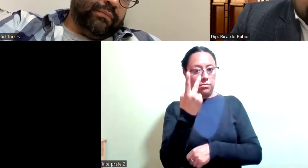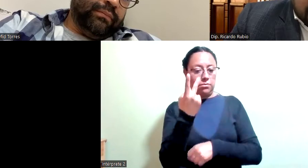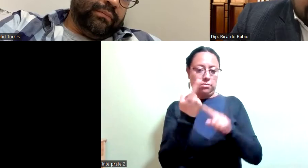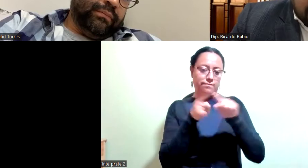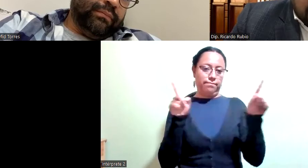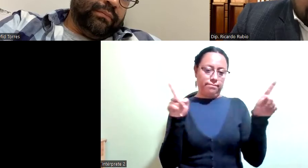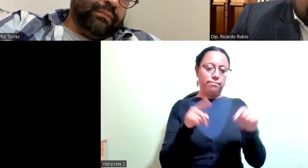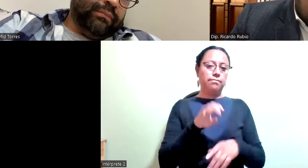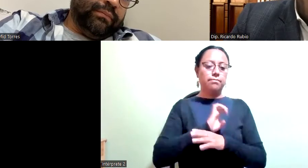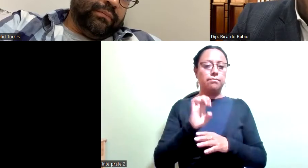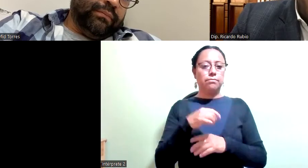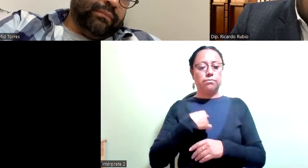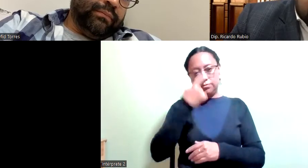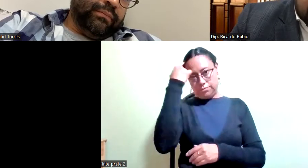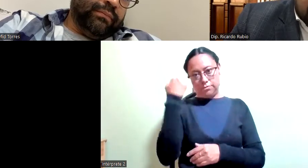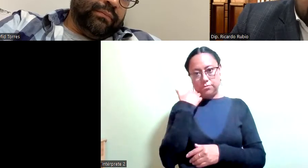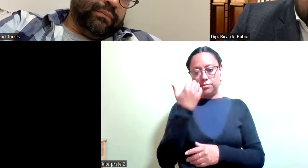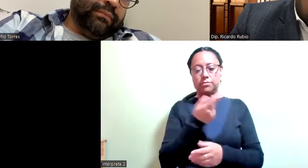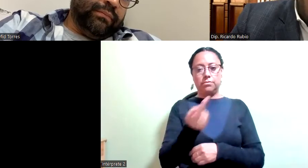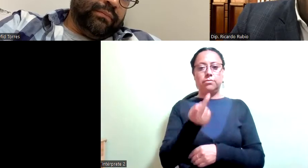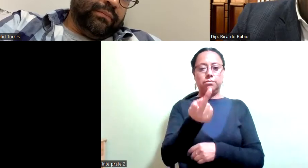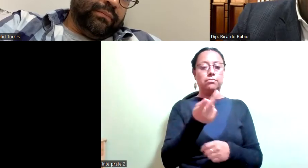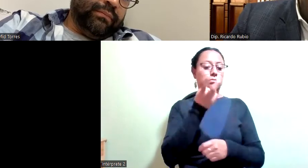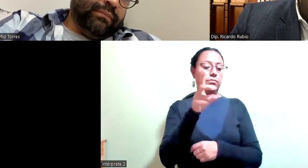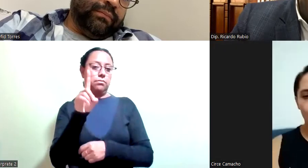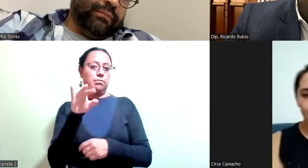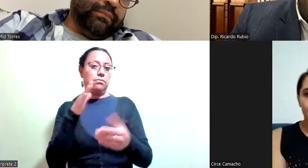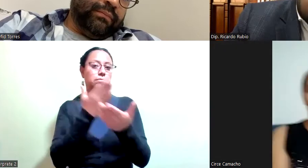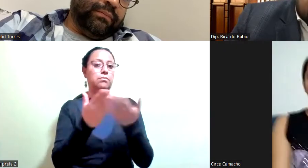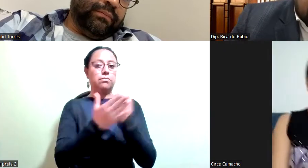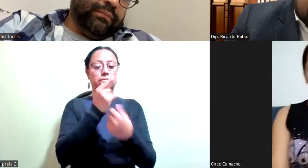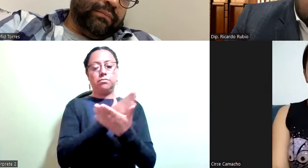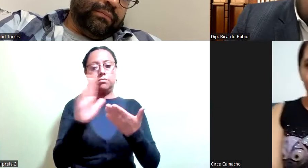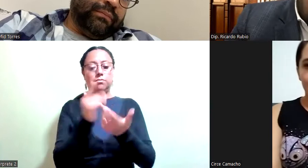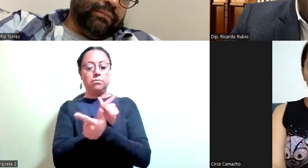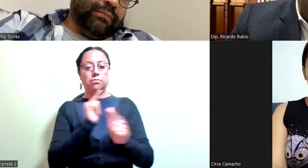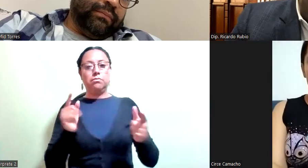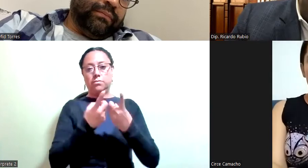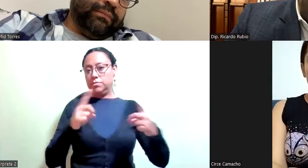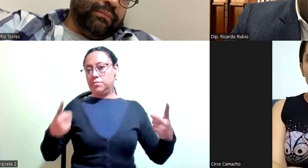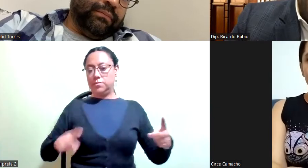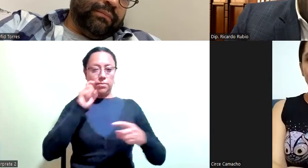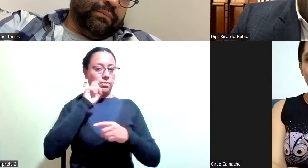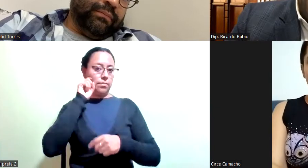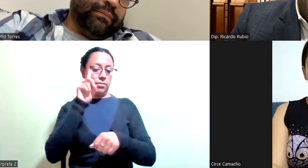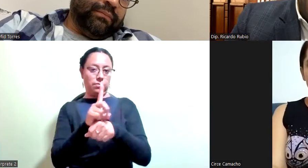yo preguntaría primero, ¿por qué está excluyendo el dictamen la palabra libre desarrollo de la sexualidad? Y por otro